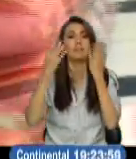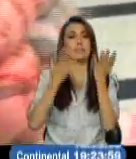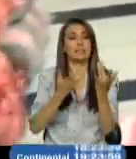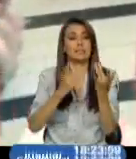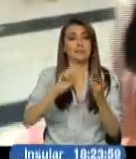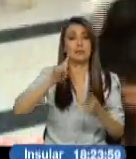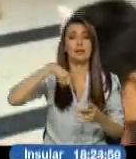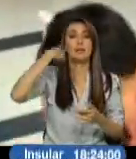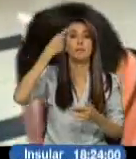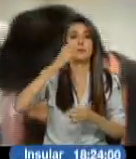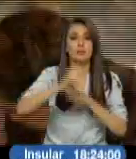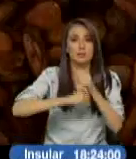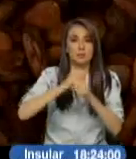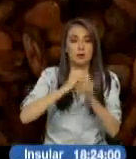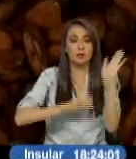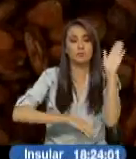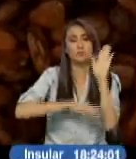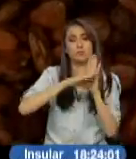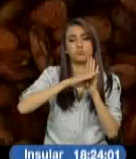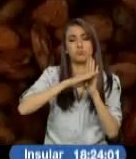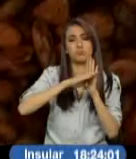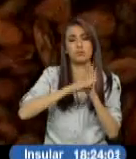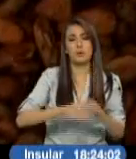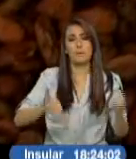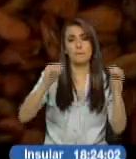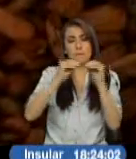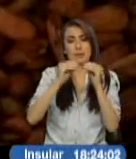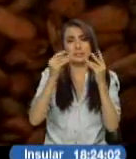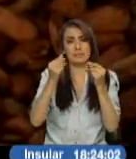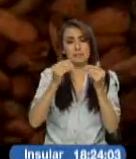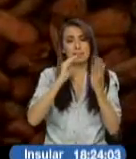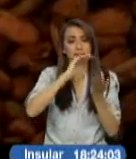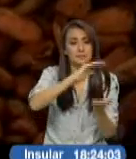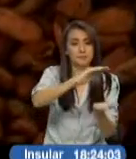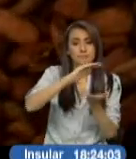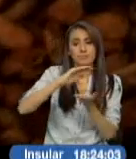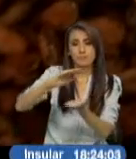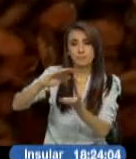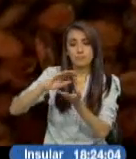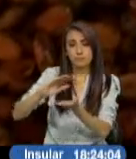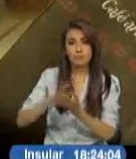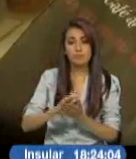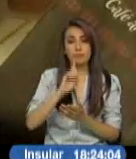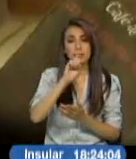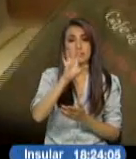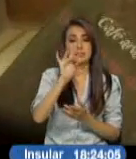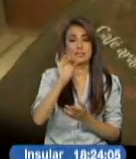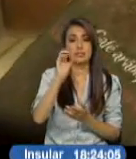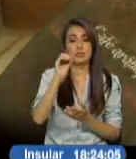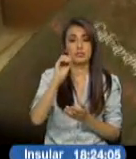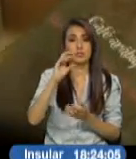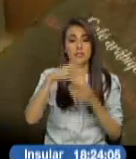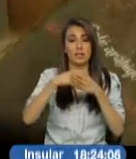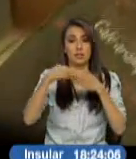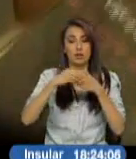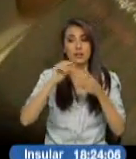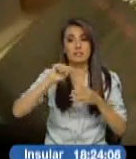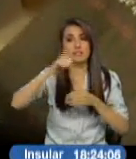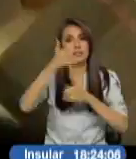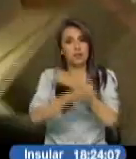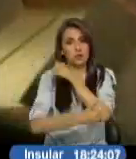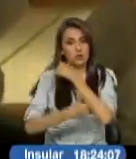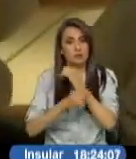el próximo año la compra aumente a 15 toneladas. Cada quintal de cacao en grano se vende en $180 al extranjero, de lo